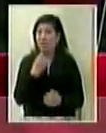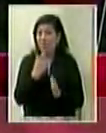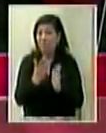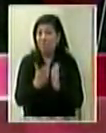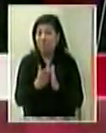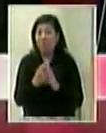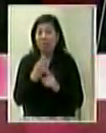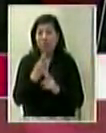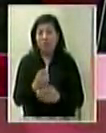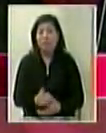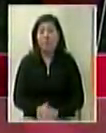manera expresa presidente